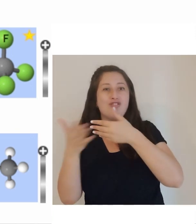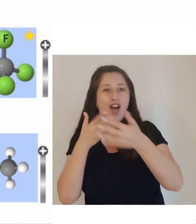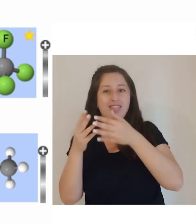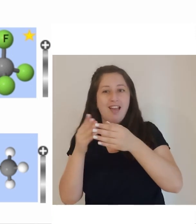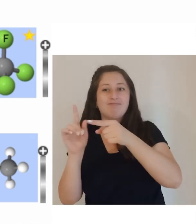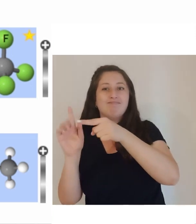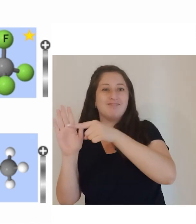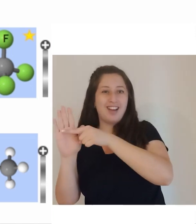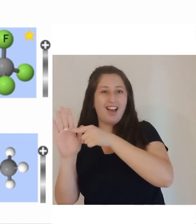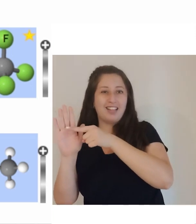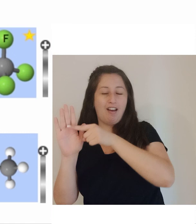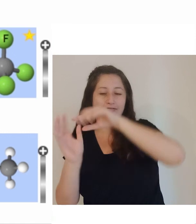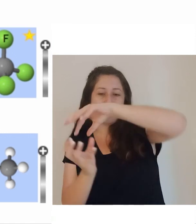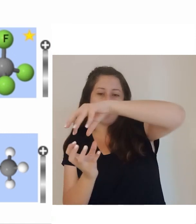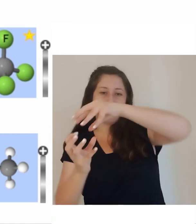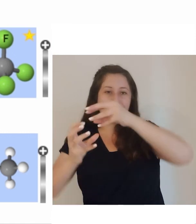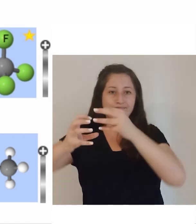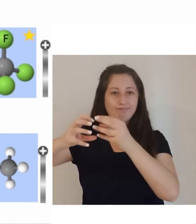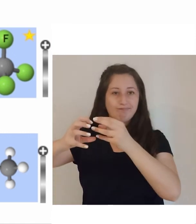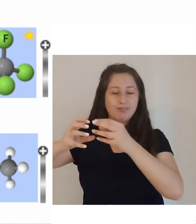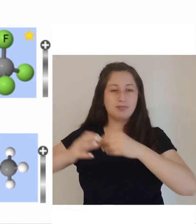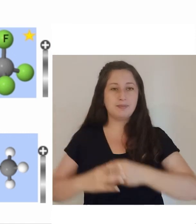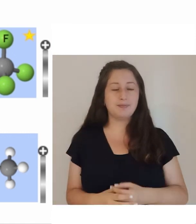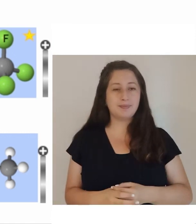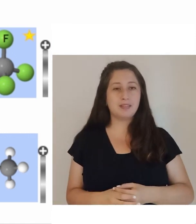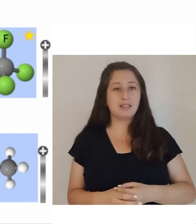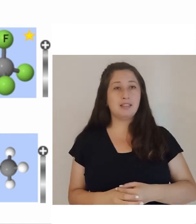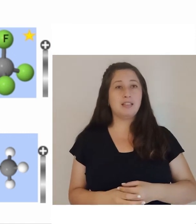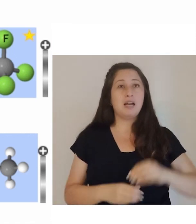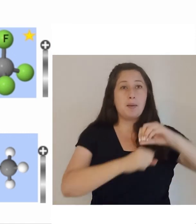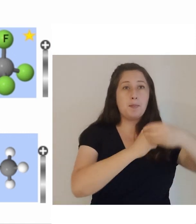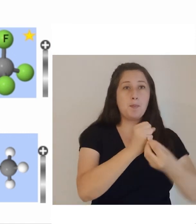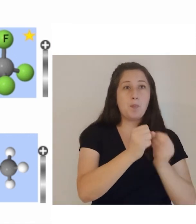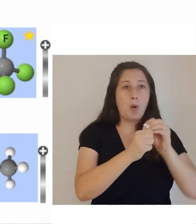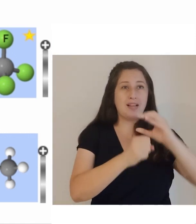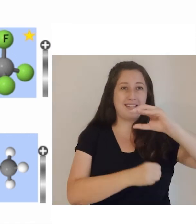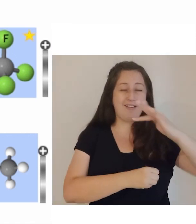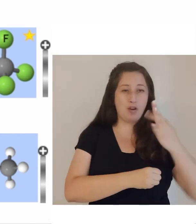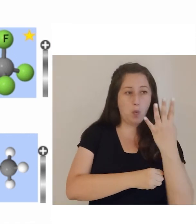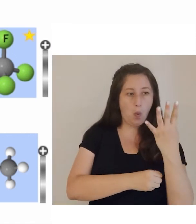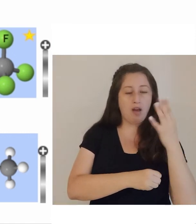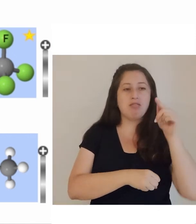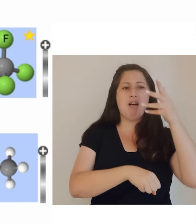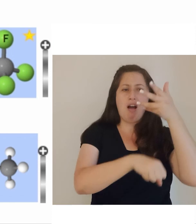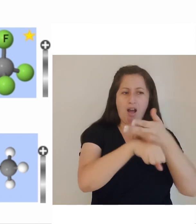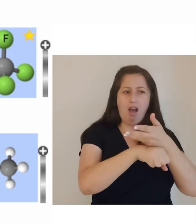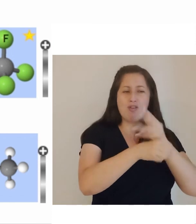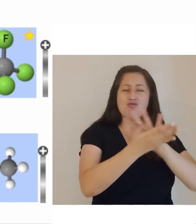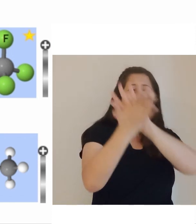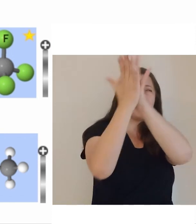negativa. La molécula de tetrafluoruro metano, aunque tiene todos sus